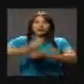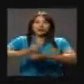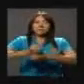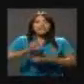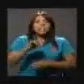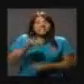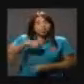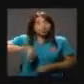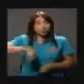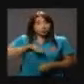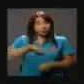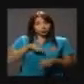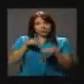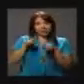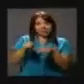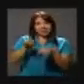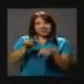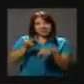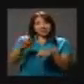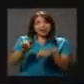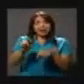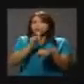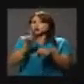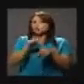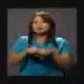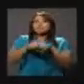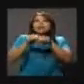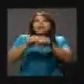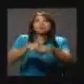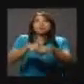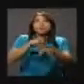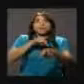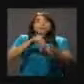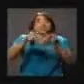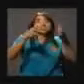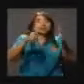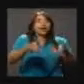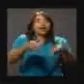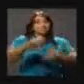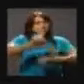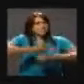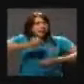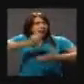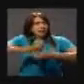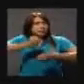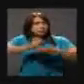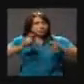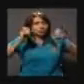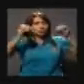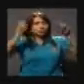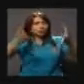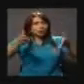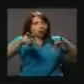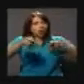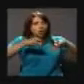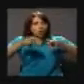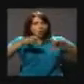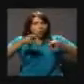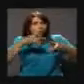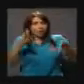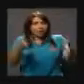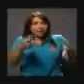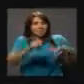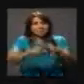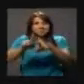no estamos graduando profesionales, maestros de obra debidamente competentes en las distintas ramas del saber humano,